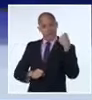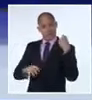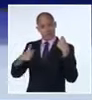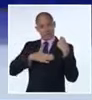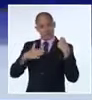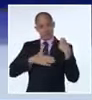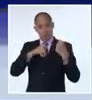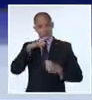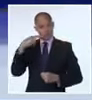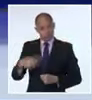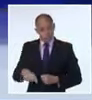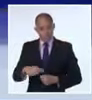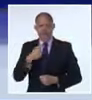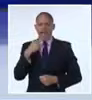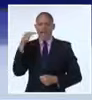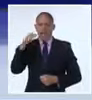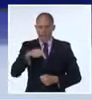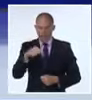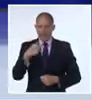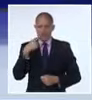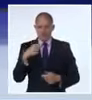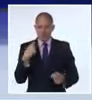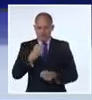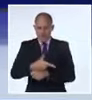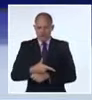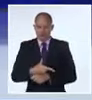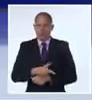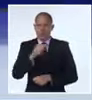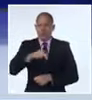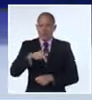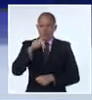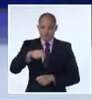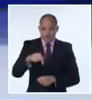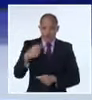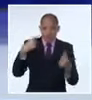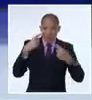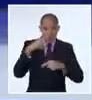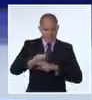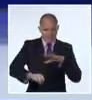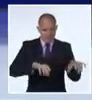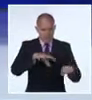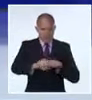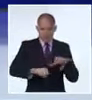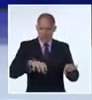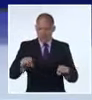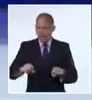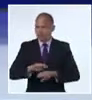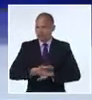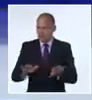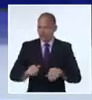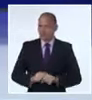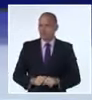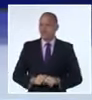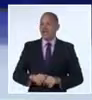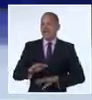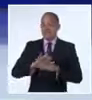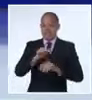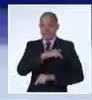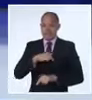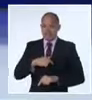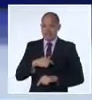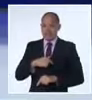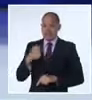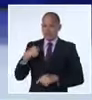participan en operaciones bélicas en Ucrania se han neutralizado intentos de esta naturaleza y se han iniciado procesos penales